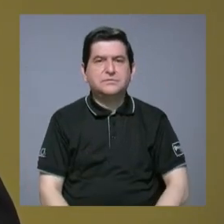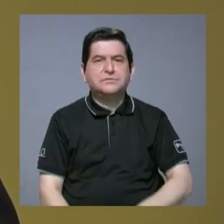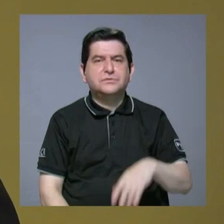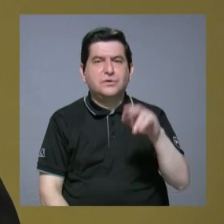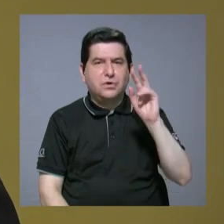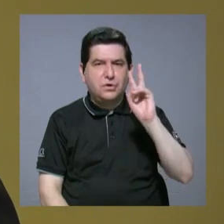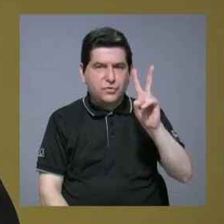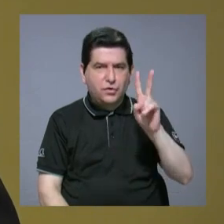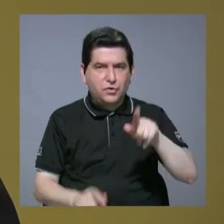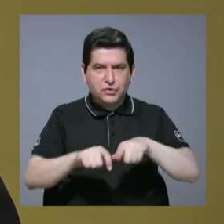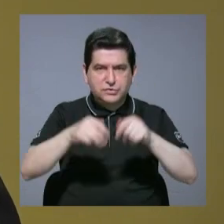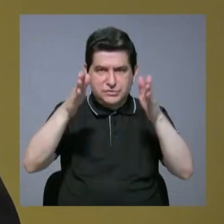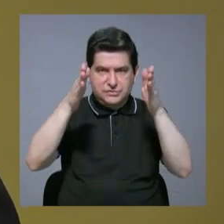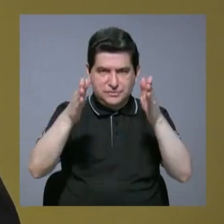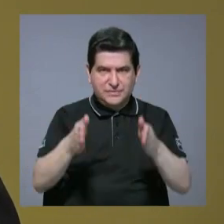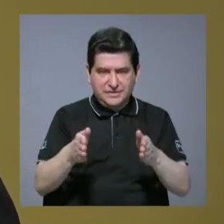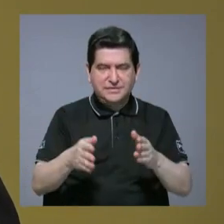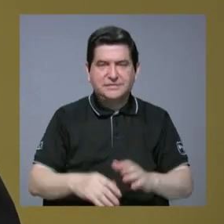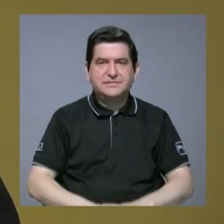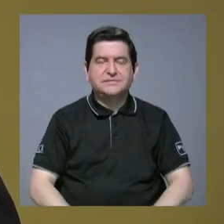dos periodistas